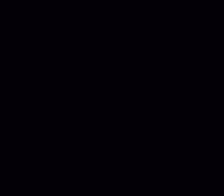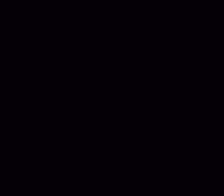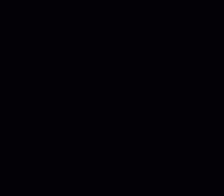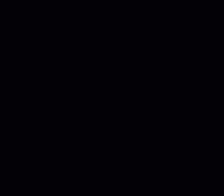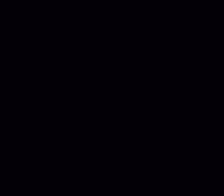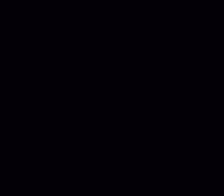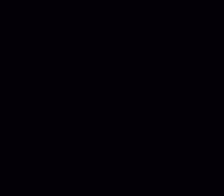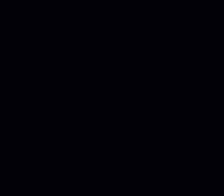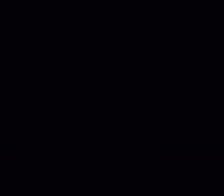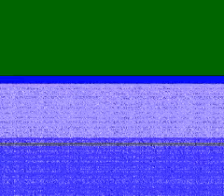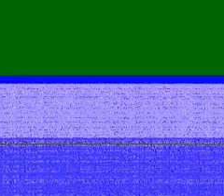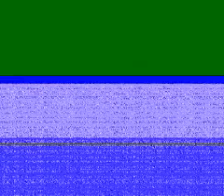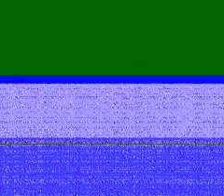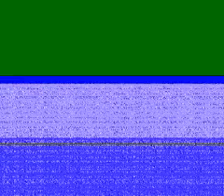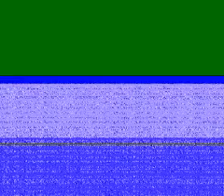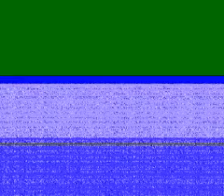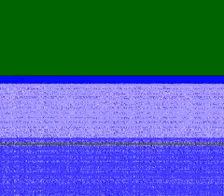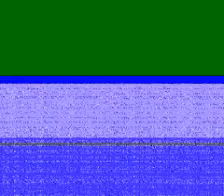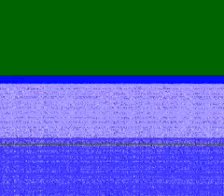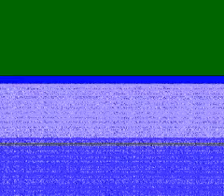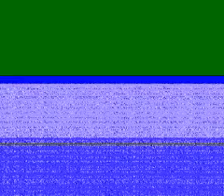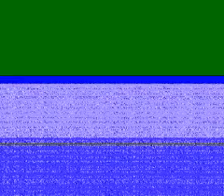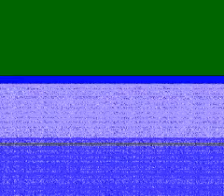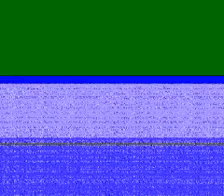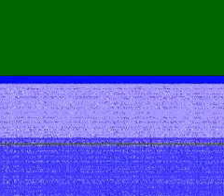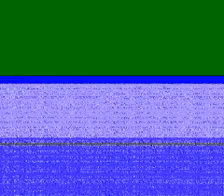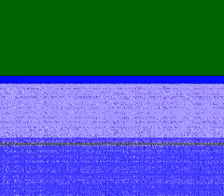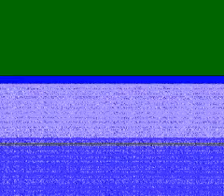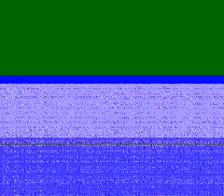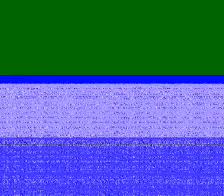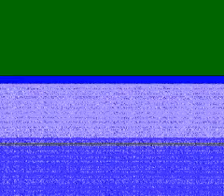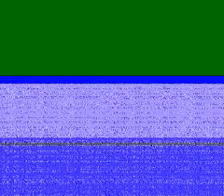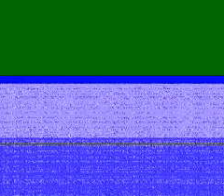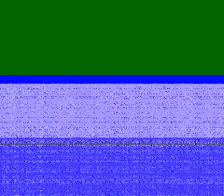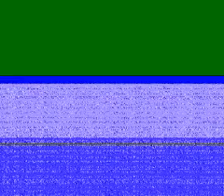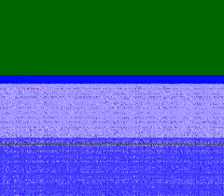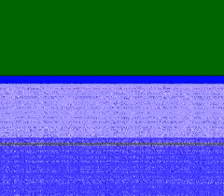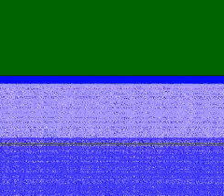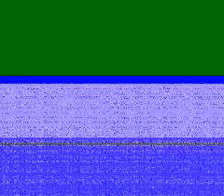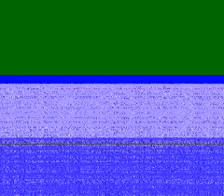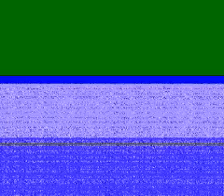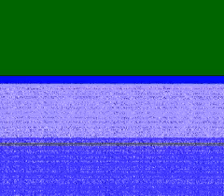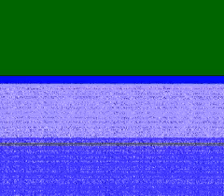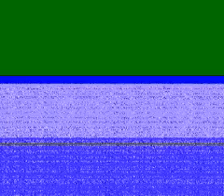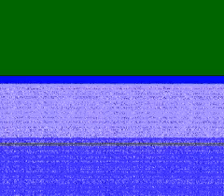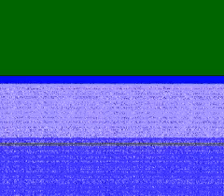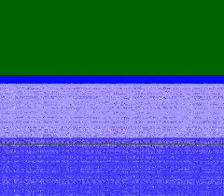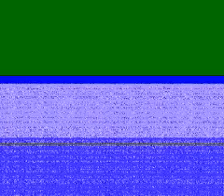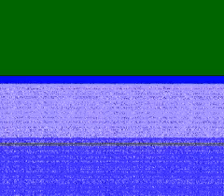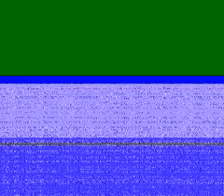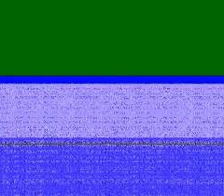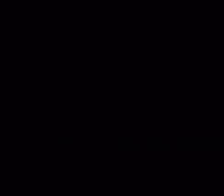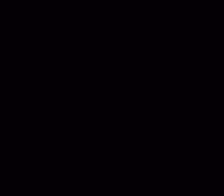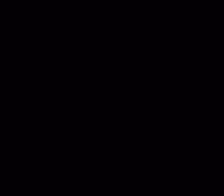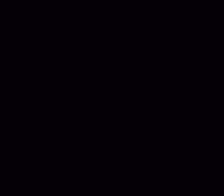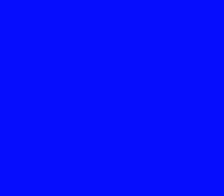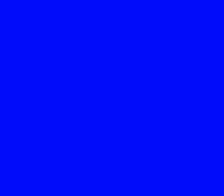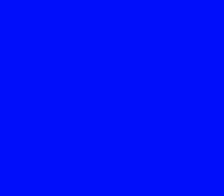descenso tanto en la incidencia a los 14 días y un descenso más pronunciado en la incidencia a los 7